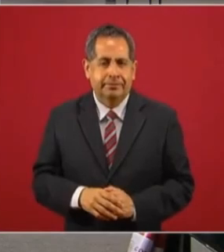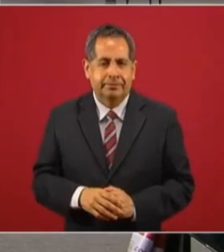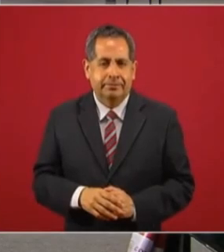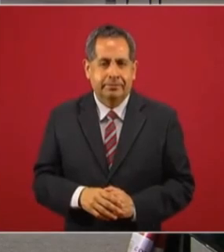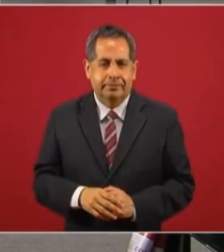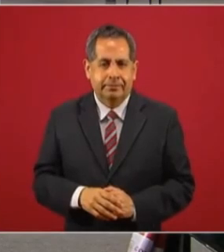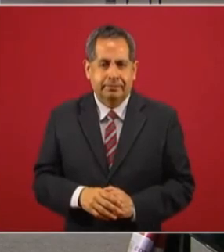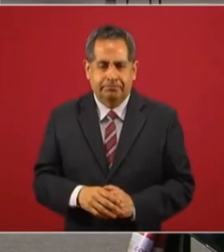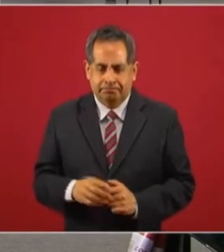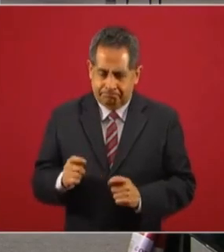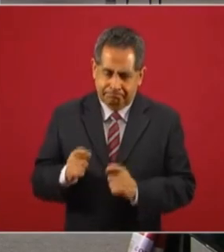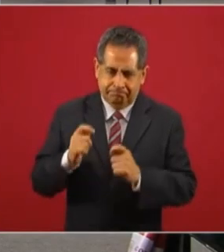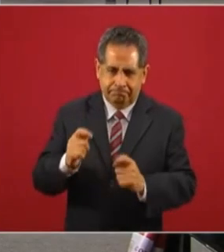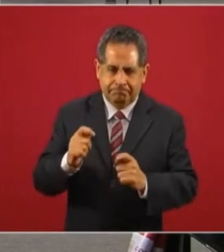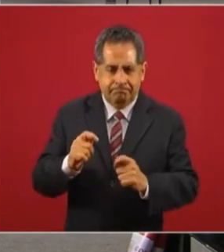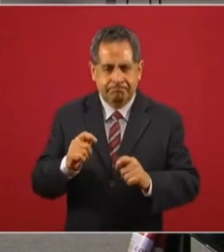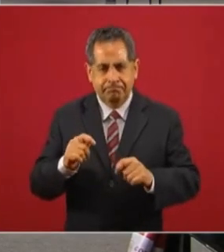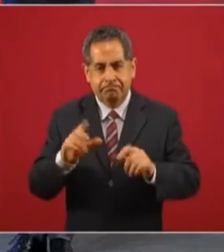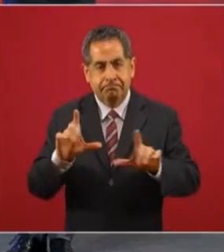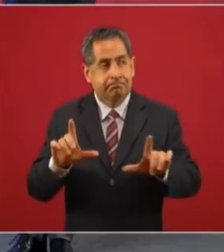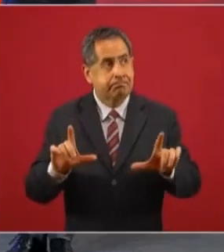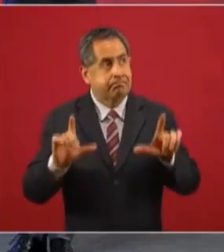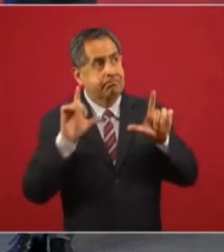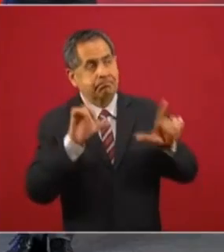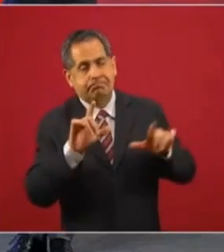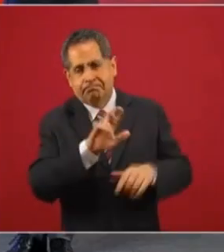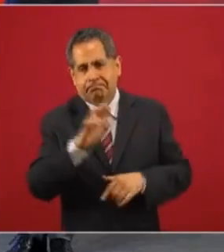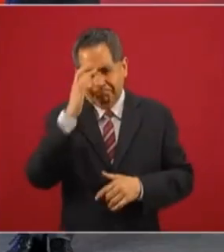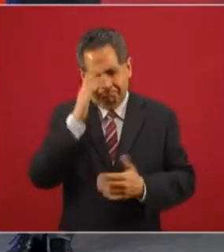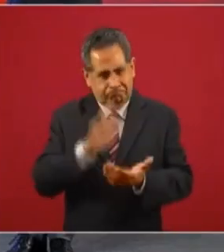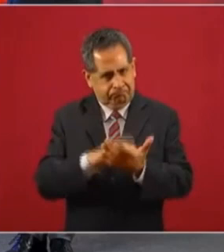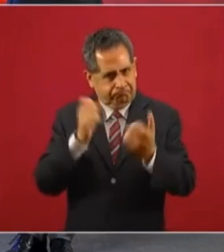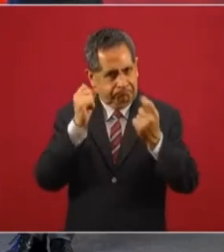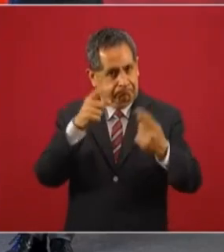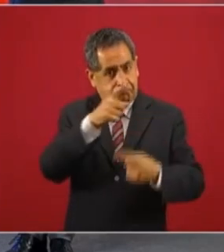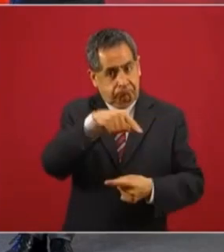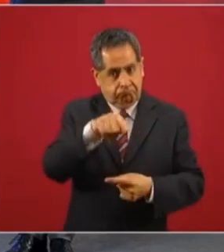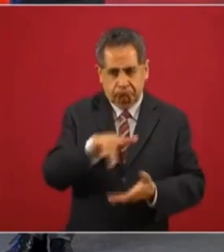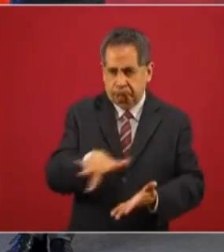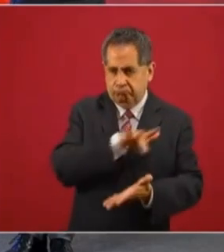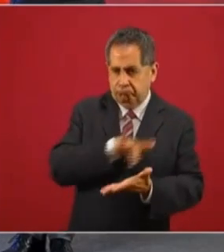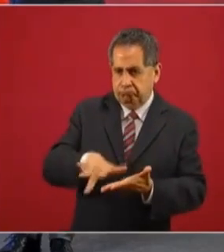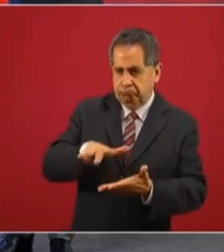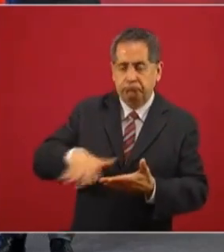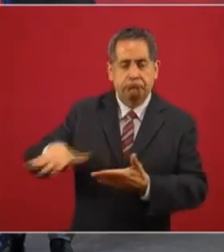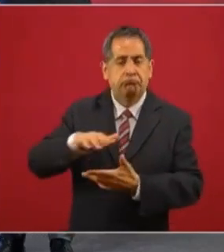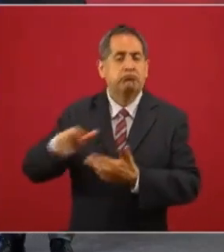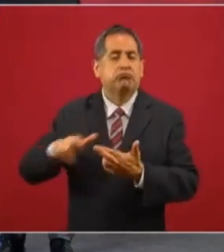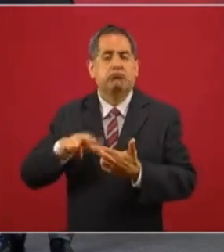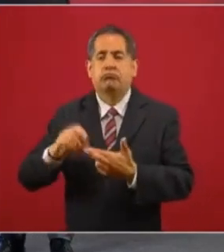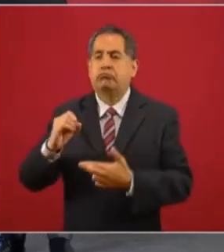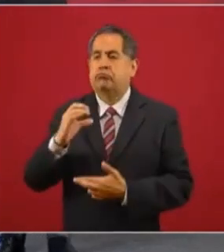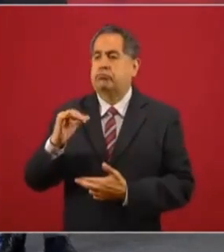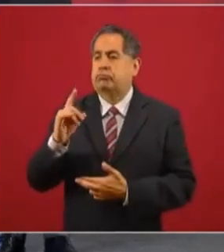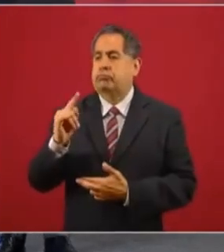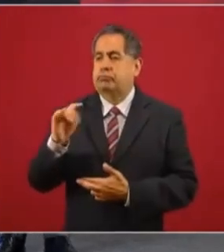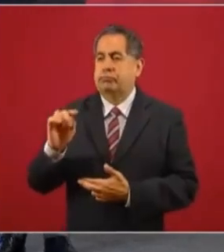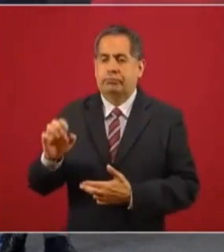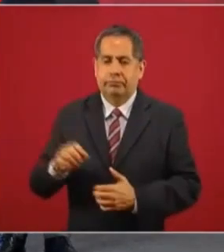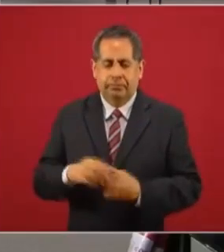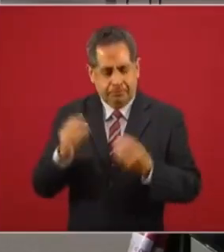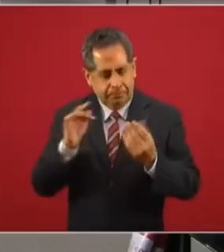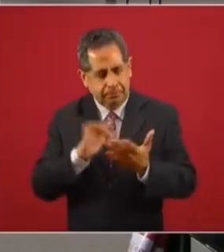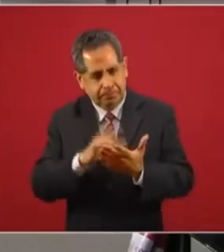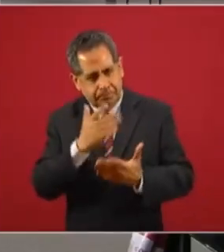Recibe la manta con la cual se le reconoce como aliado del consumidor en la región occidente. Muchas gracias a nombre